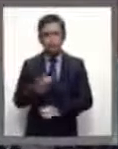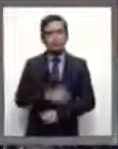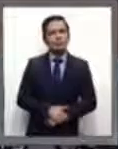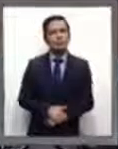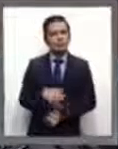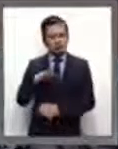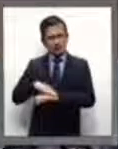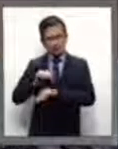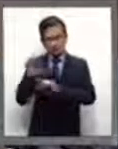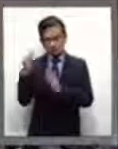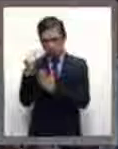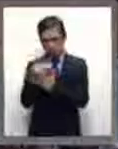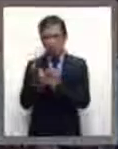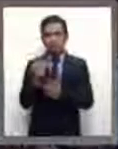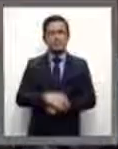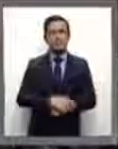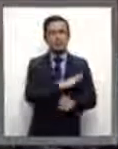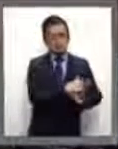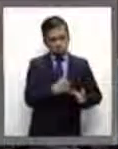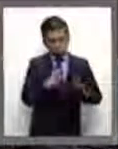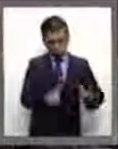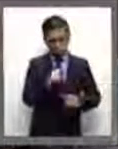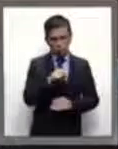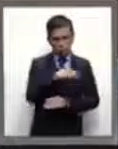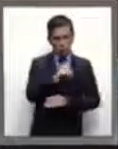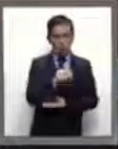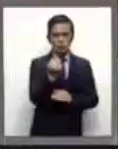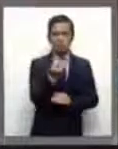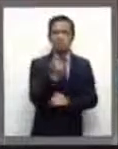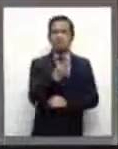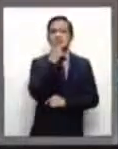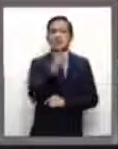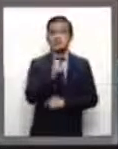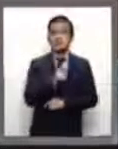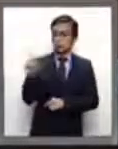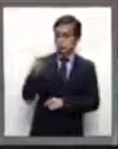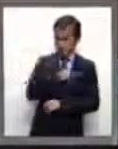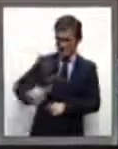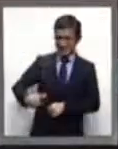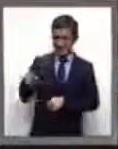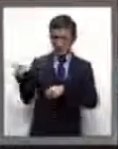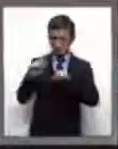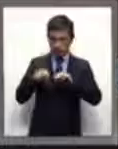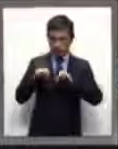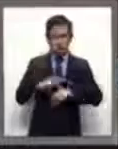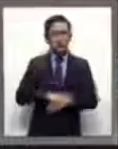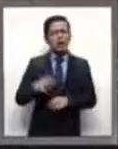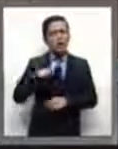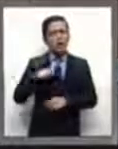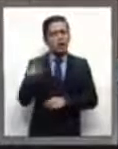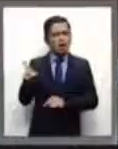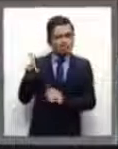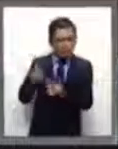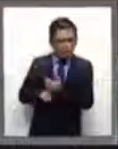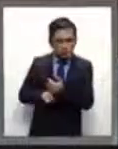En ese tomo 9 se da cuenta de que la oficina de la presidencia tiene